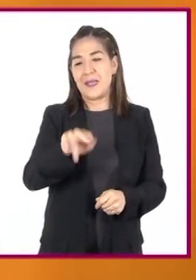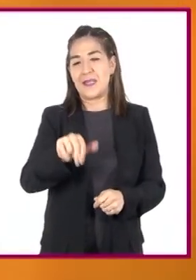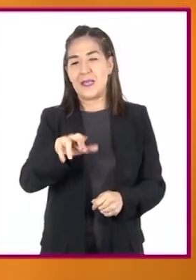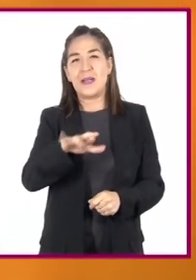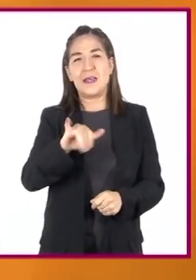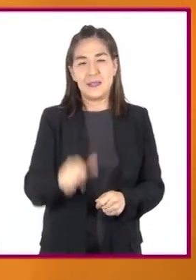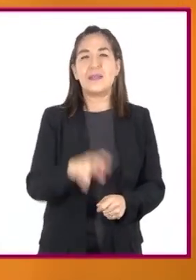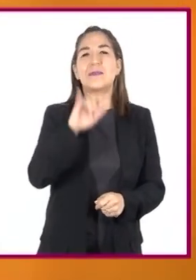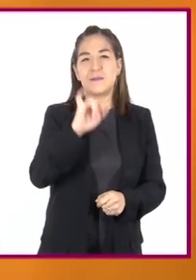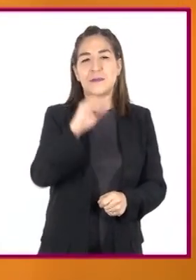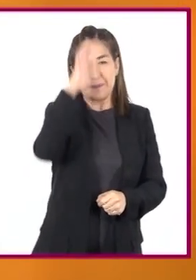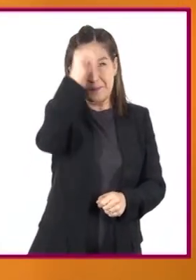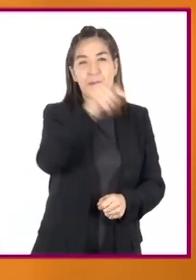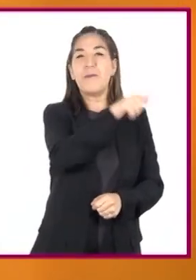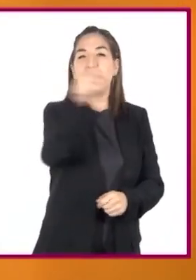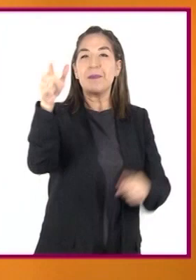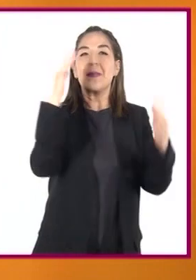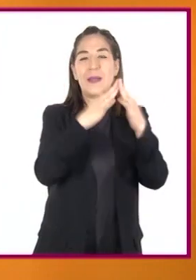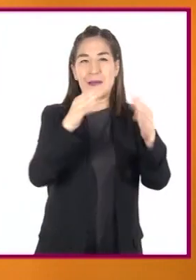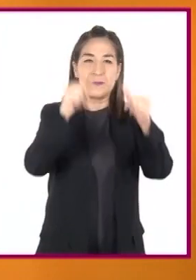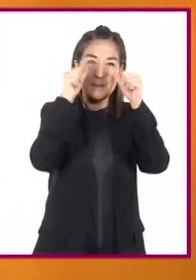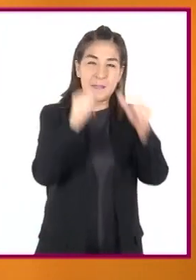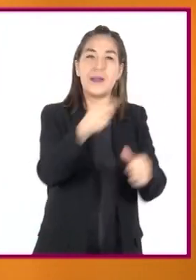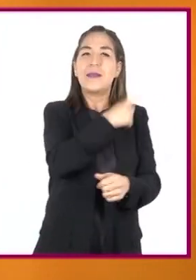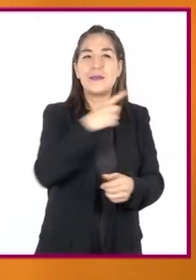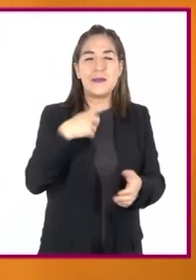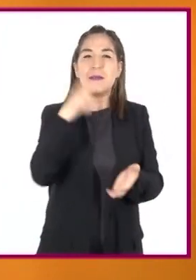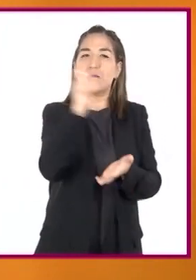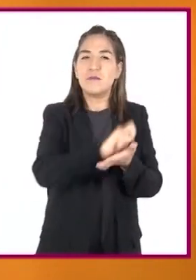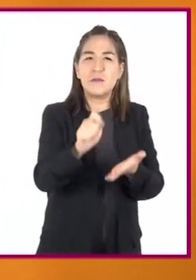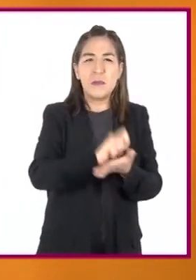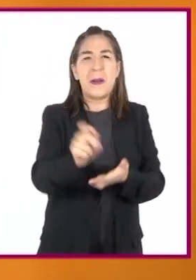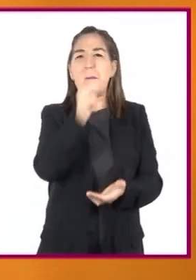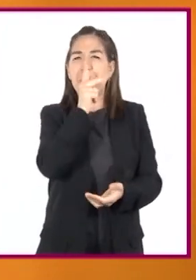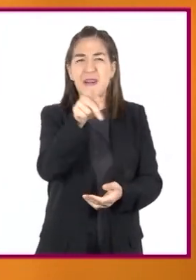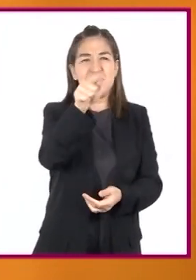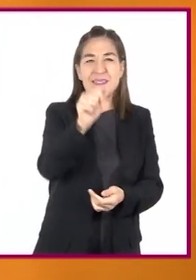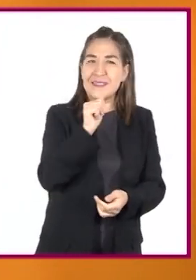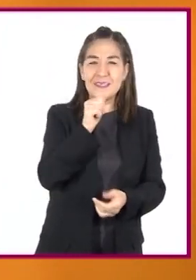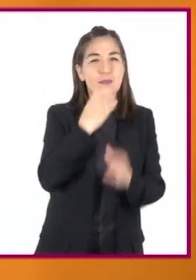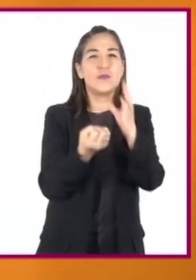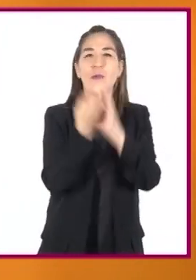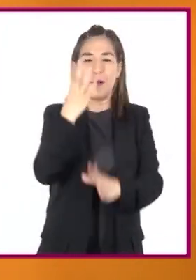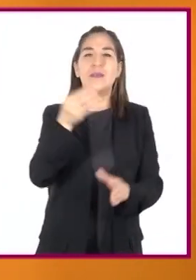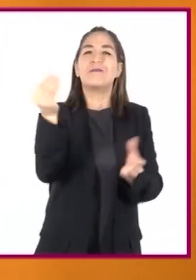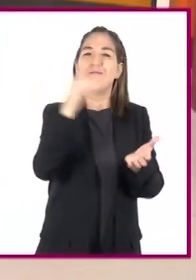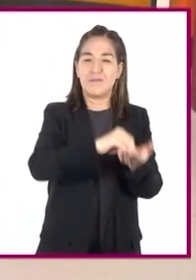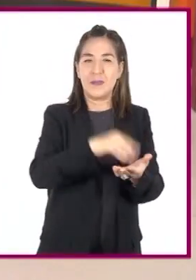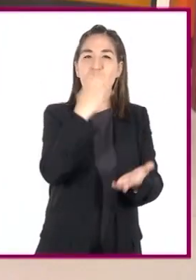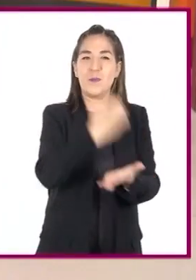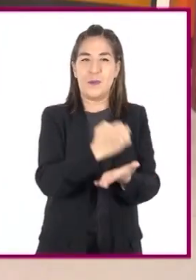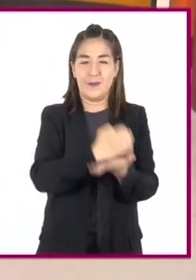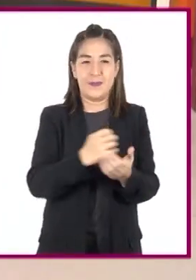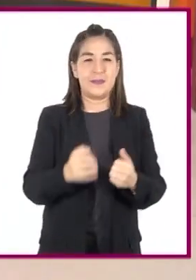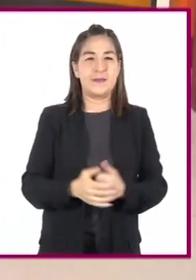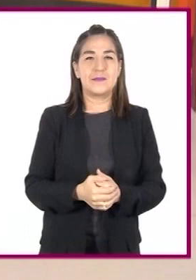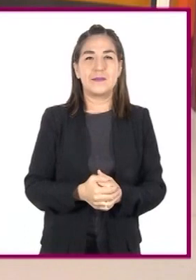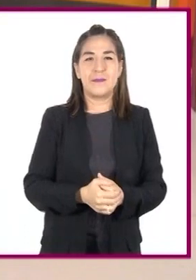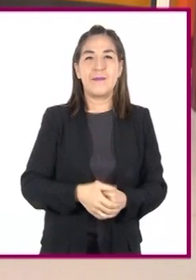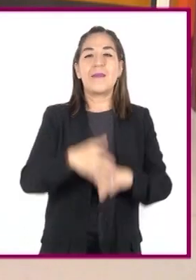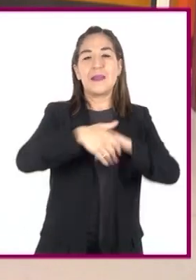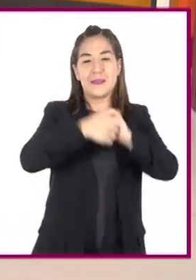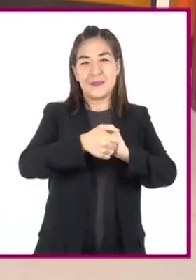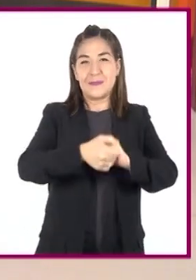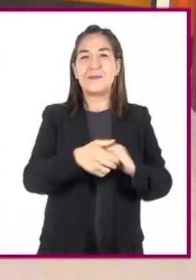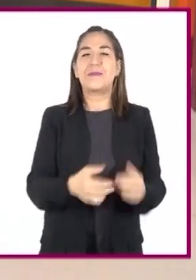Totalmente de acuerdo. En casa presten mucha atención y tomen nota de aquellas palabras nuevas y apúntelas en su cuaderno. Saludos,